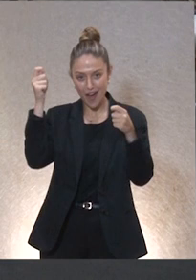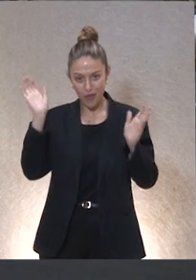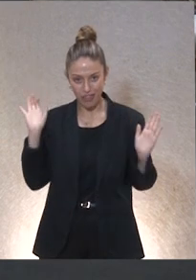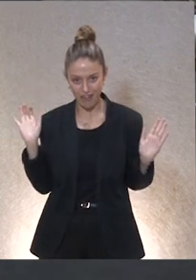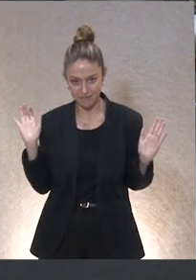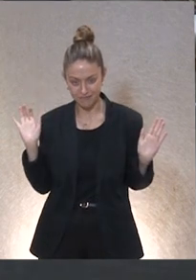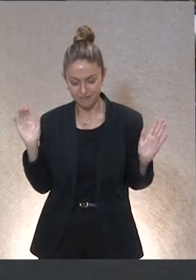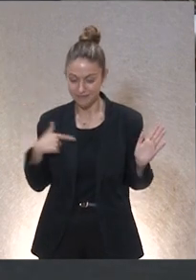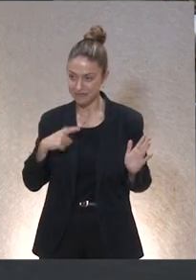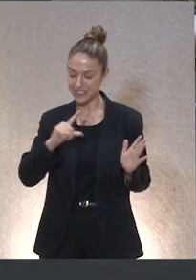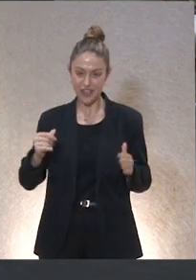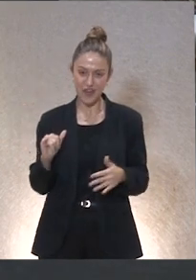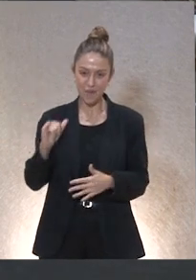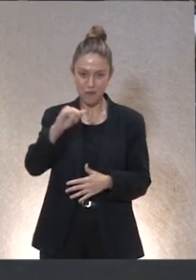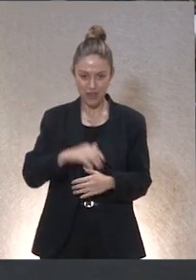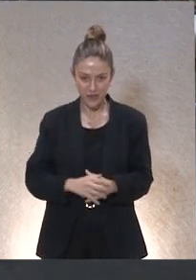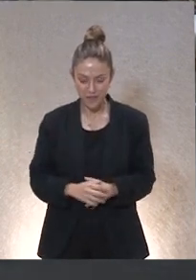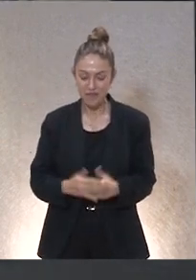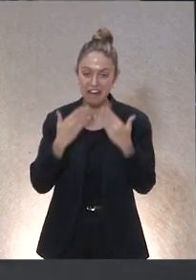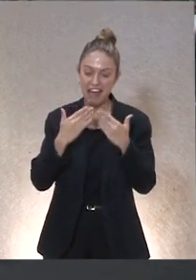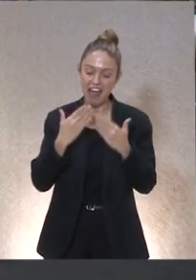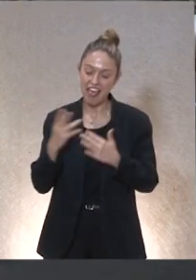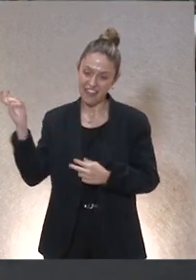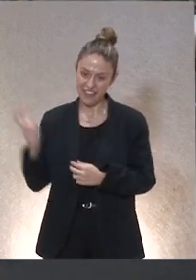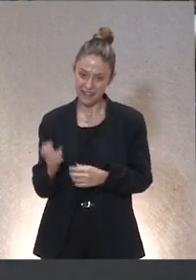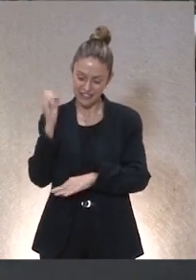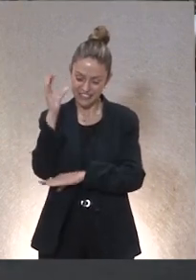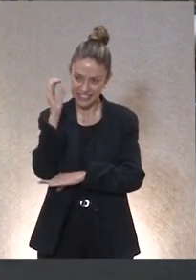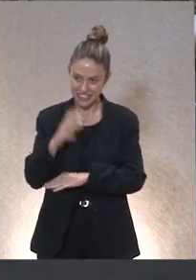pues agradecer Estancia con nosotros